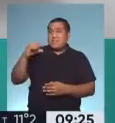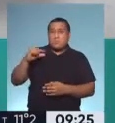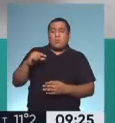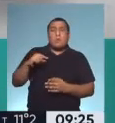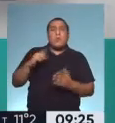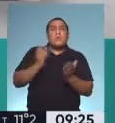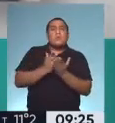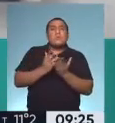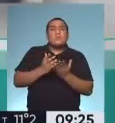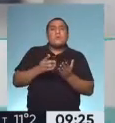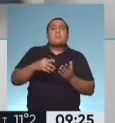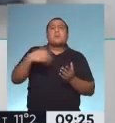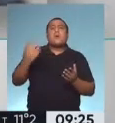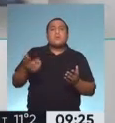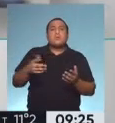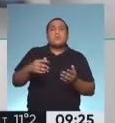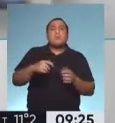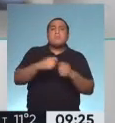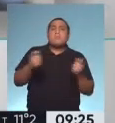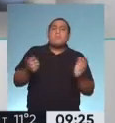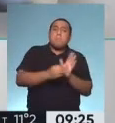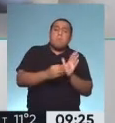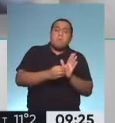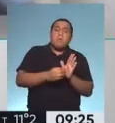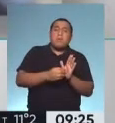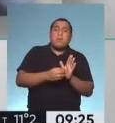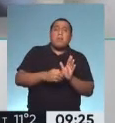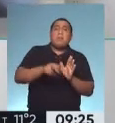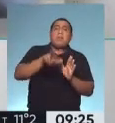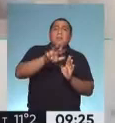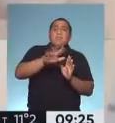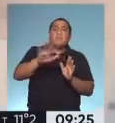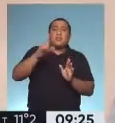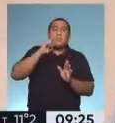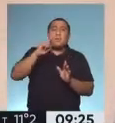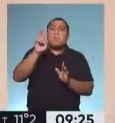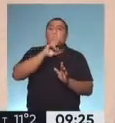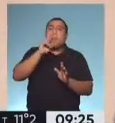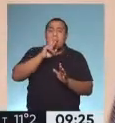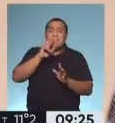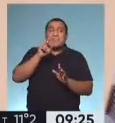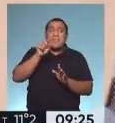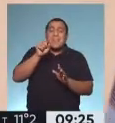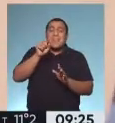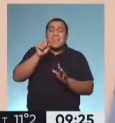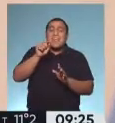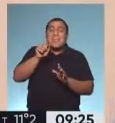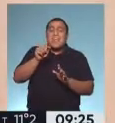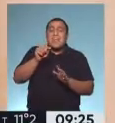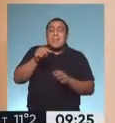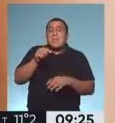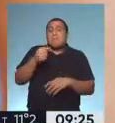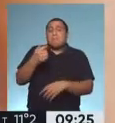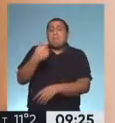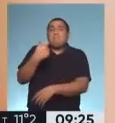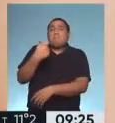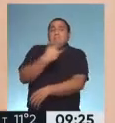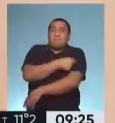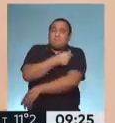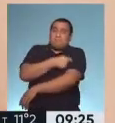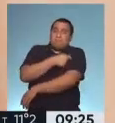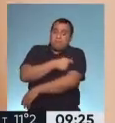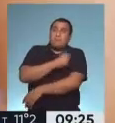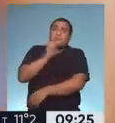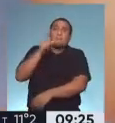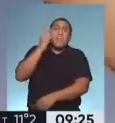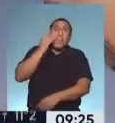en el living england journal de 35 mil mujeres embarazadas en inglaterra que recibieron vacunación y no tuvieron ningún